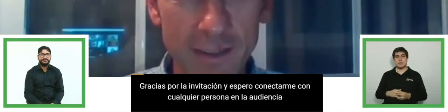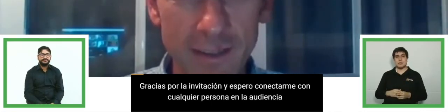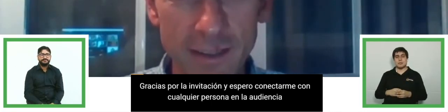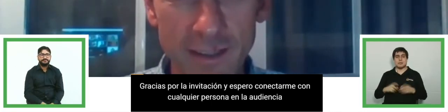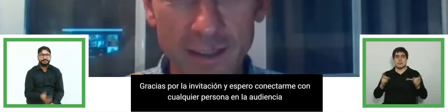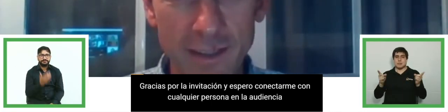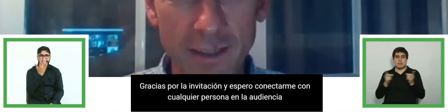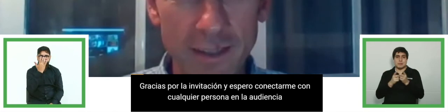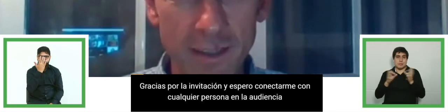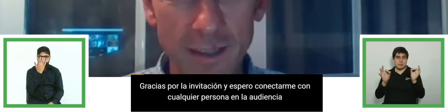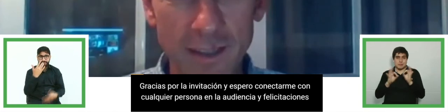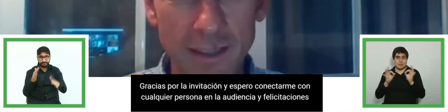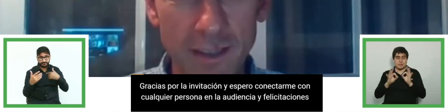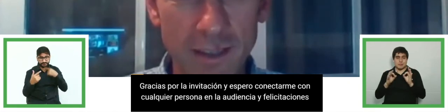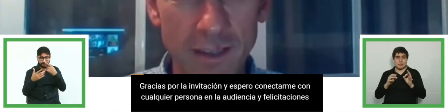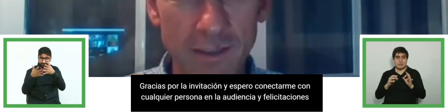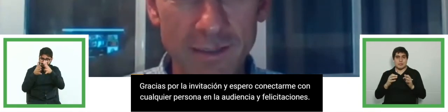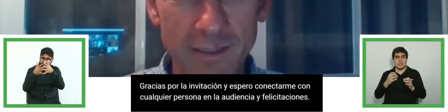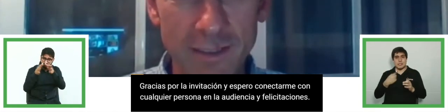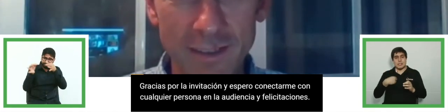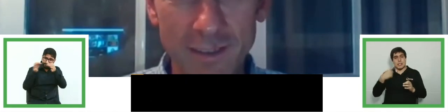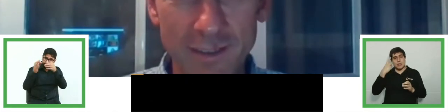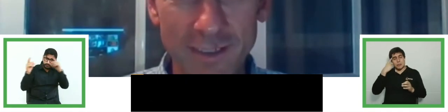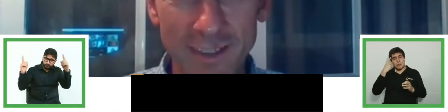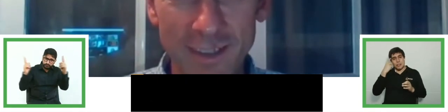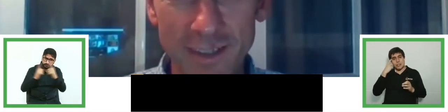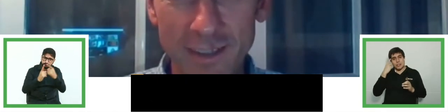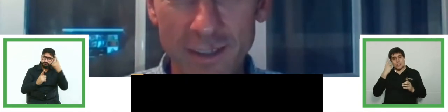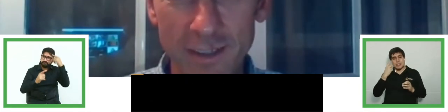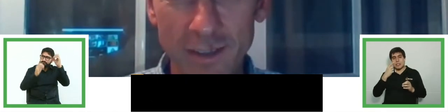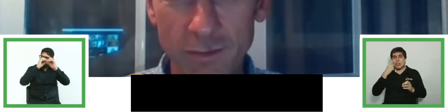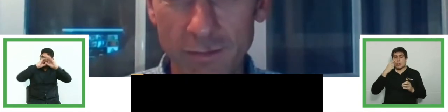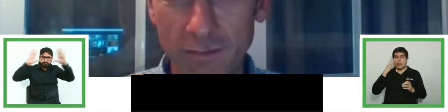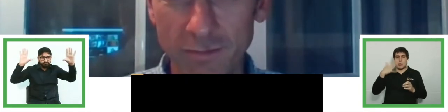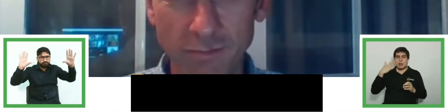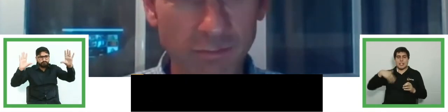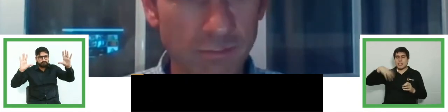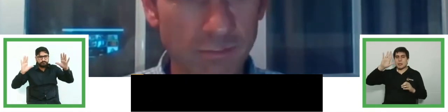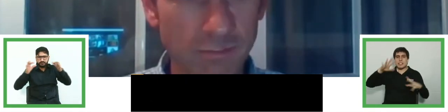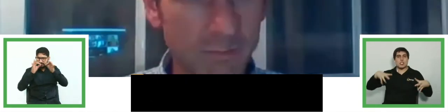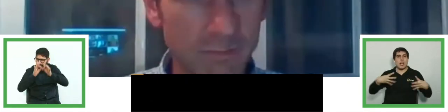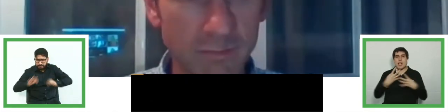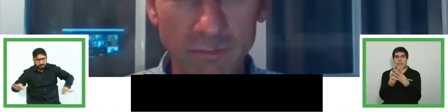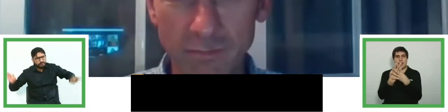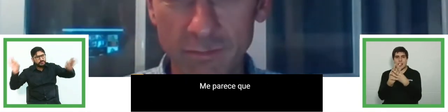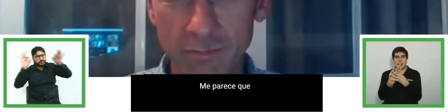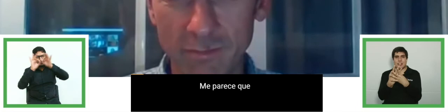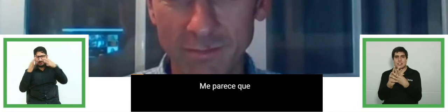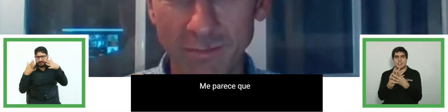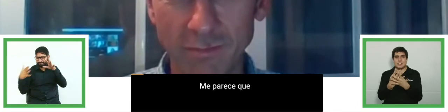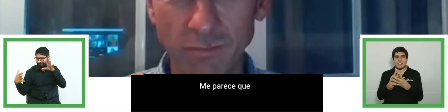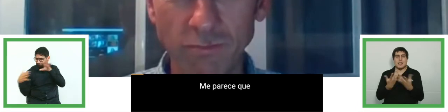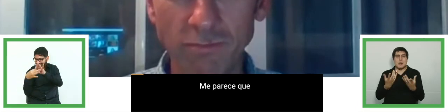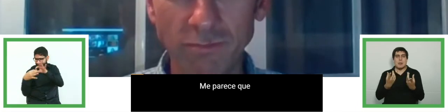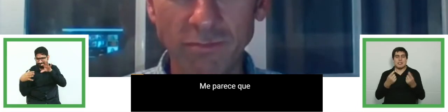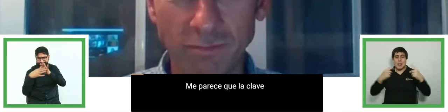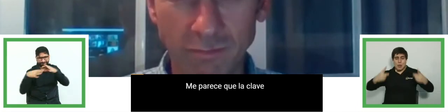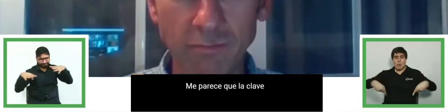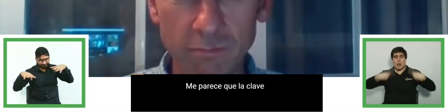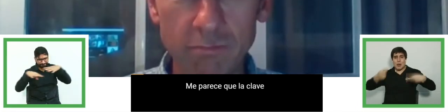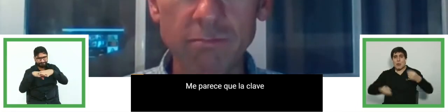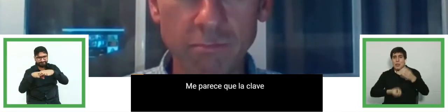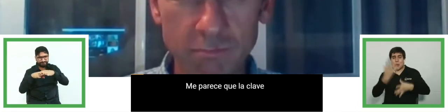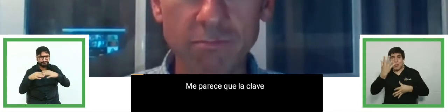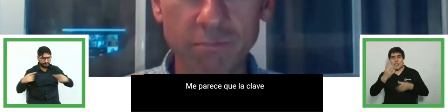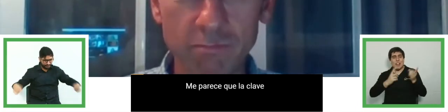brevemente, como decía, me parece que la clave es las redes, no reinventar la rueda, sino